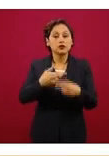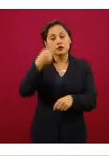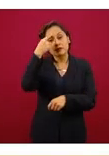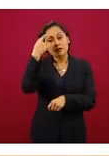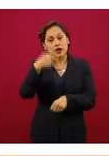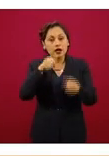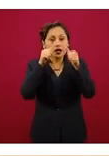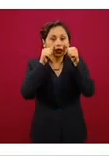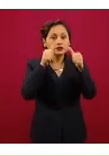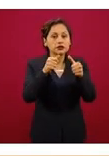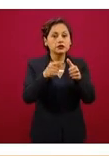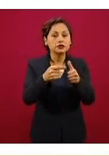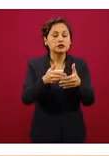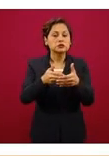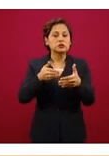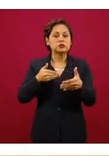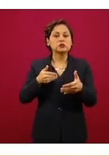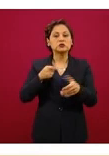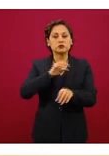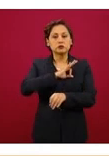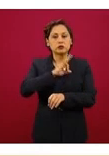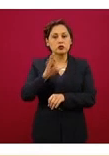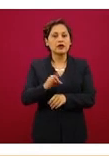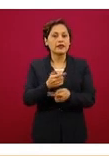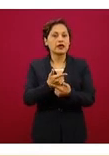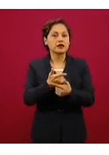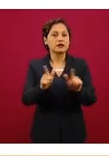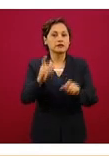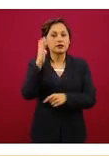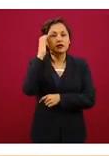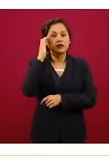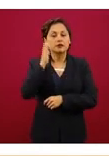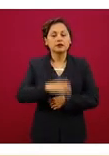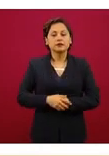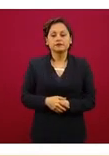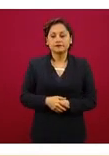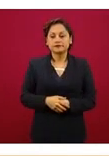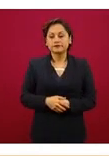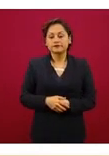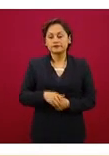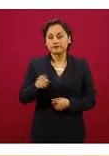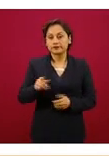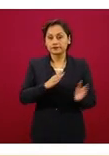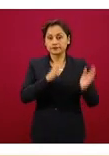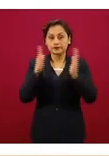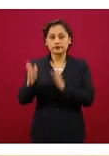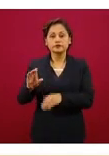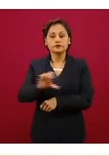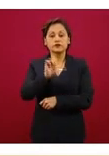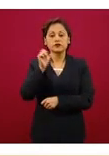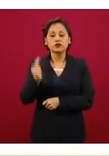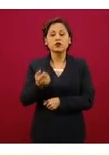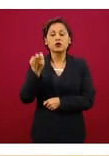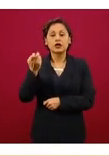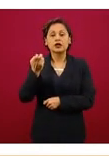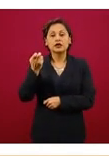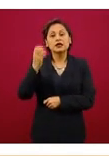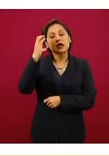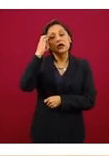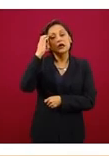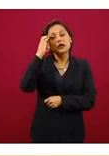sobreocuparse. La penúltima diapositiva muestra el mismo fenómeno, pero específicamente para las camas que están